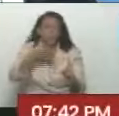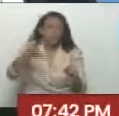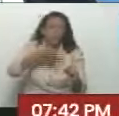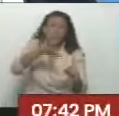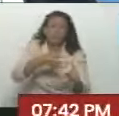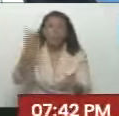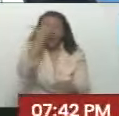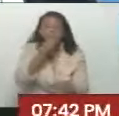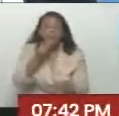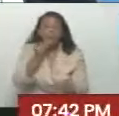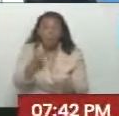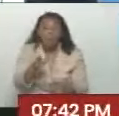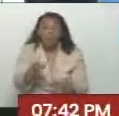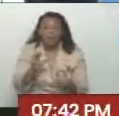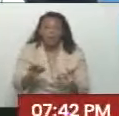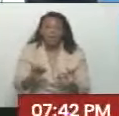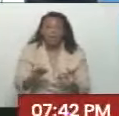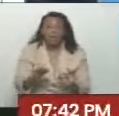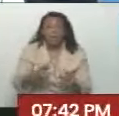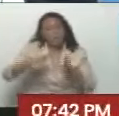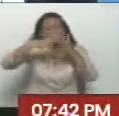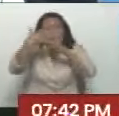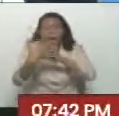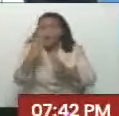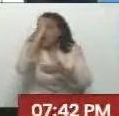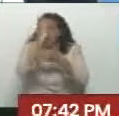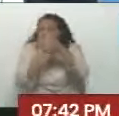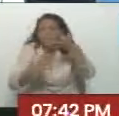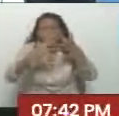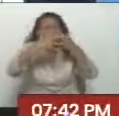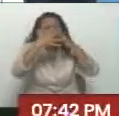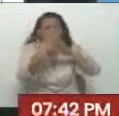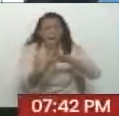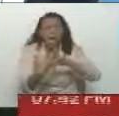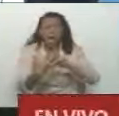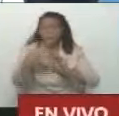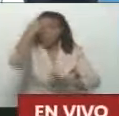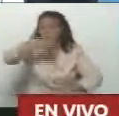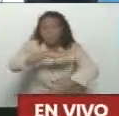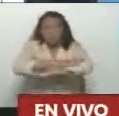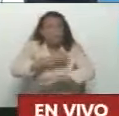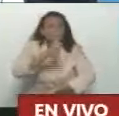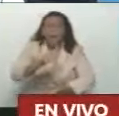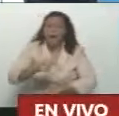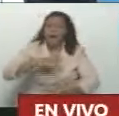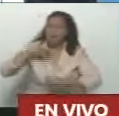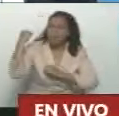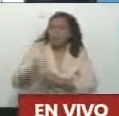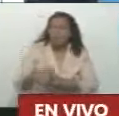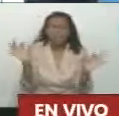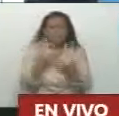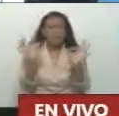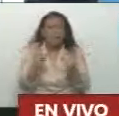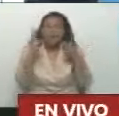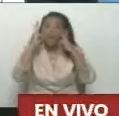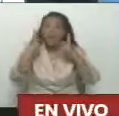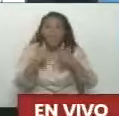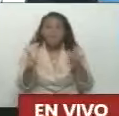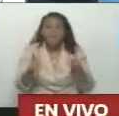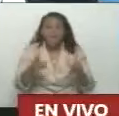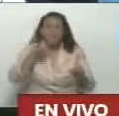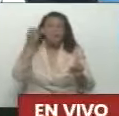un joven de un barrio, no cometió ningún delito, sino que empezaron a